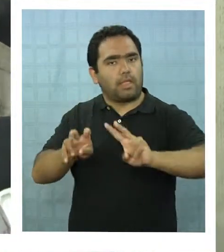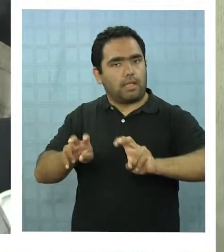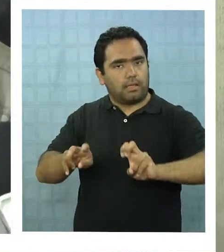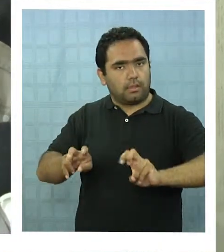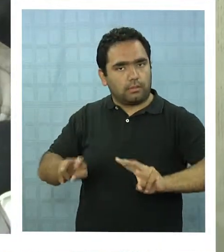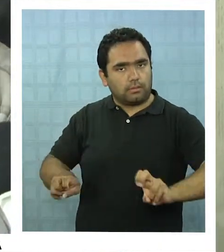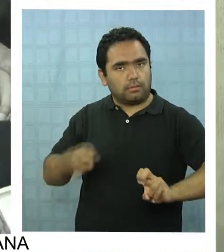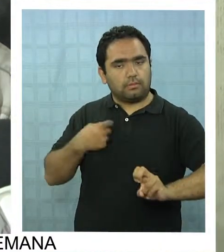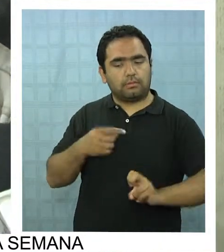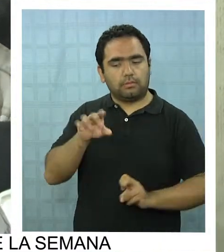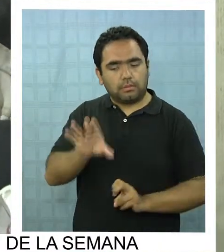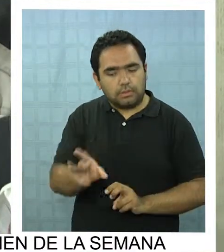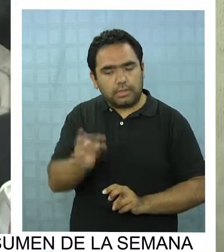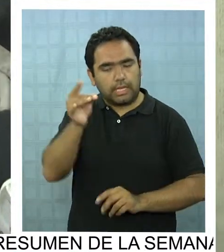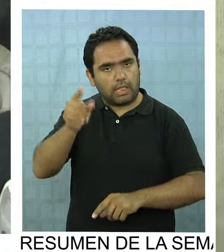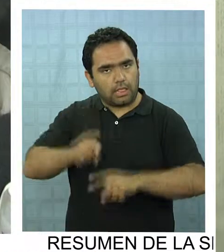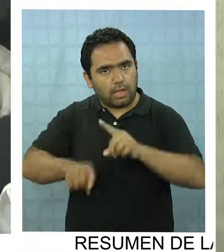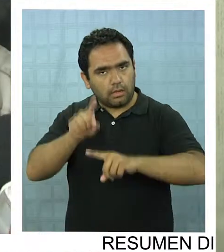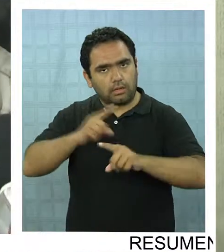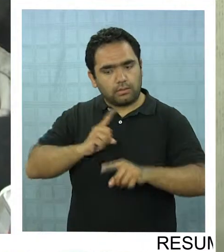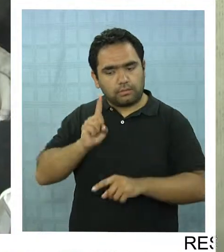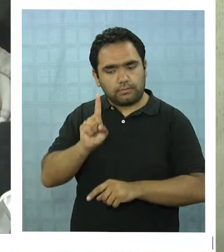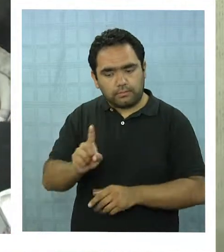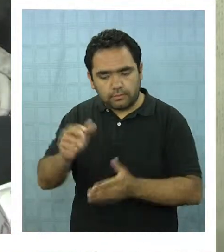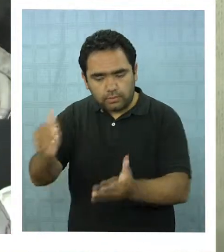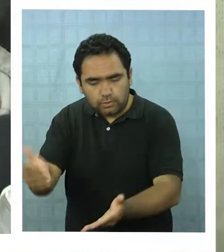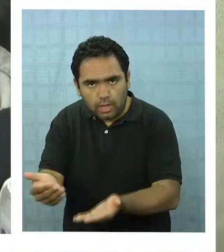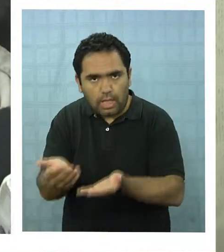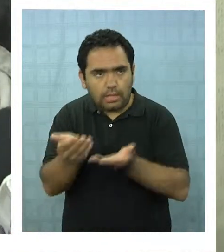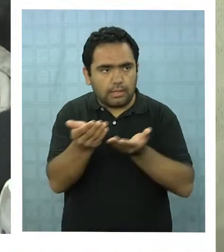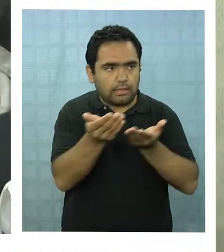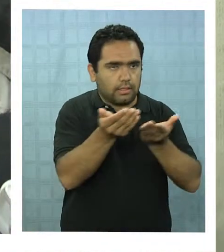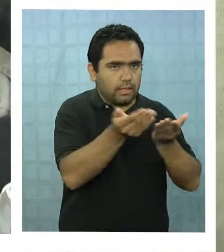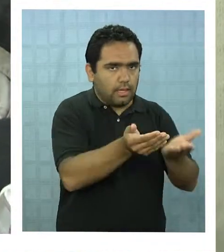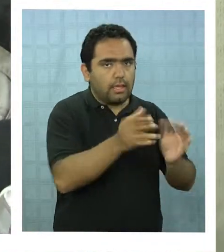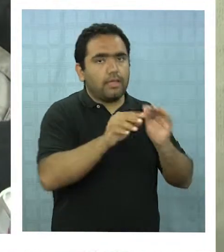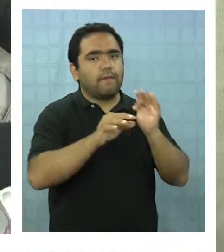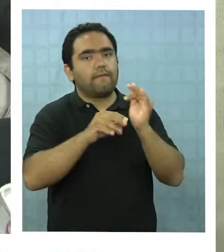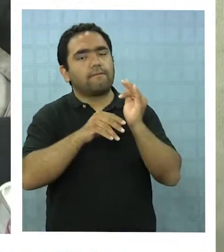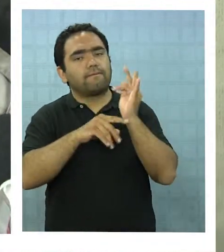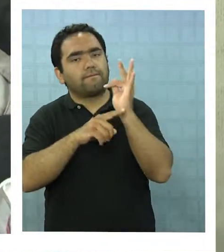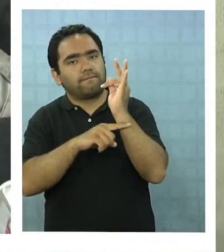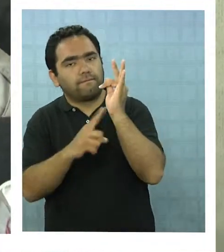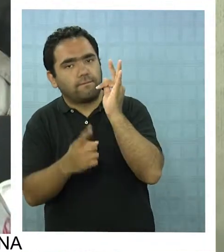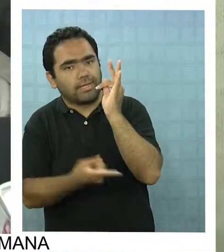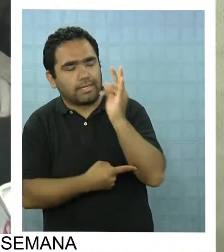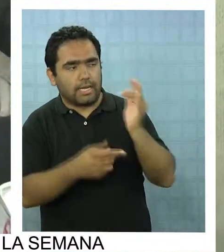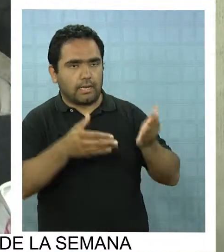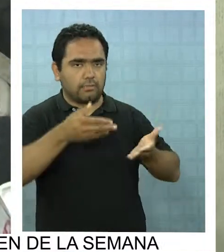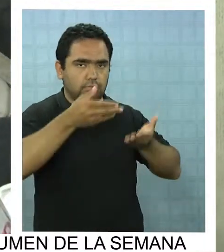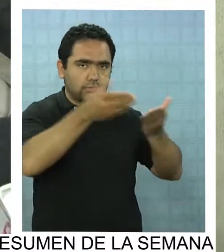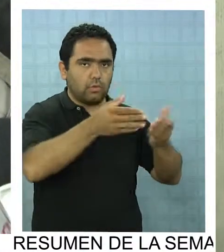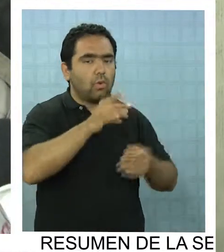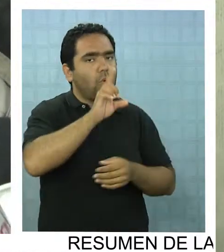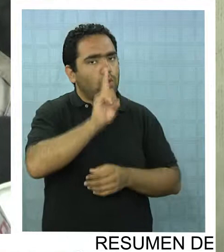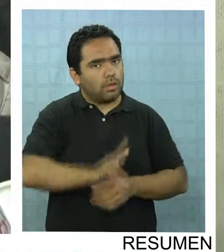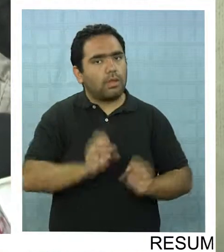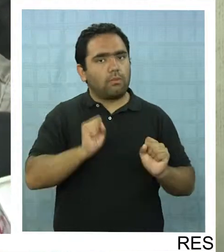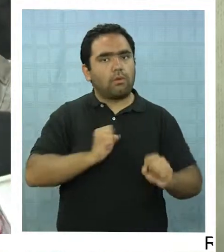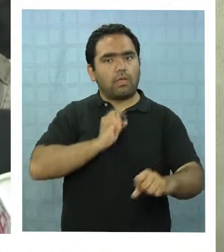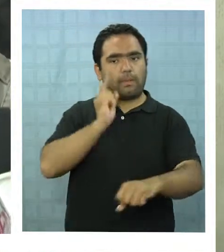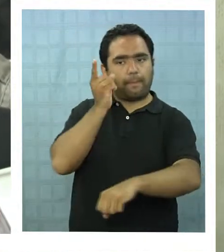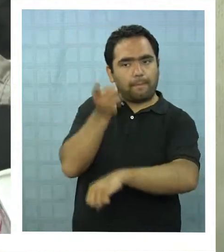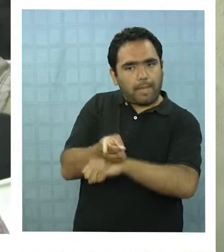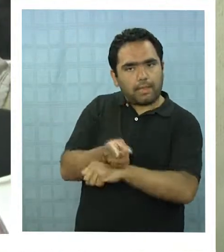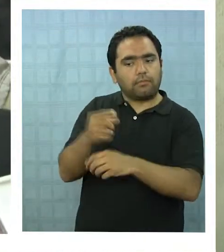hecho son periciadas en terreno son rescatadas y son entregadas a la fiscalía que en la única que puede darte la orden